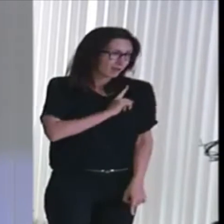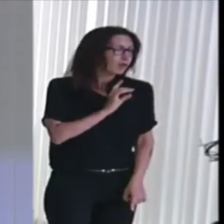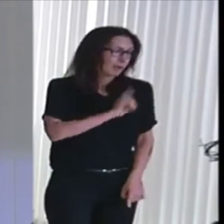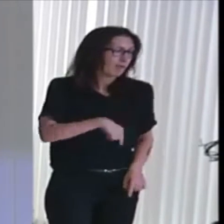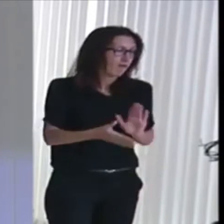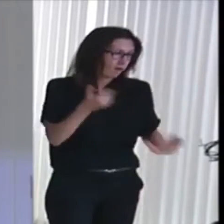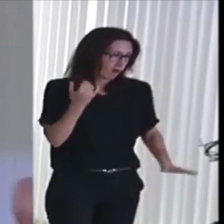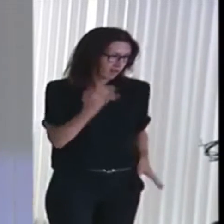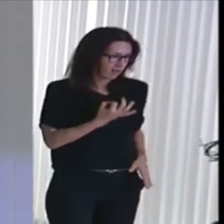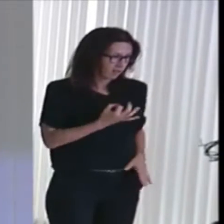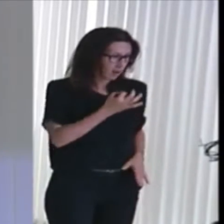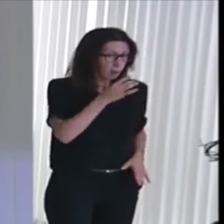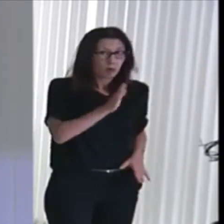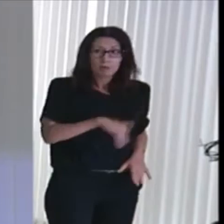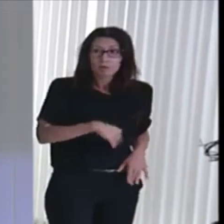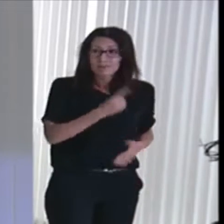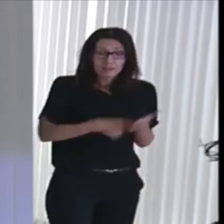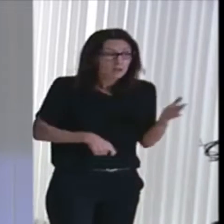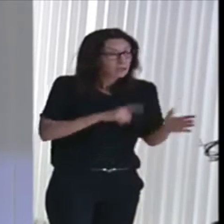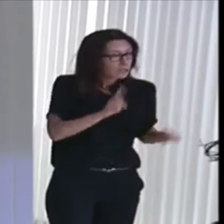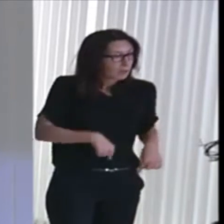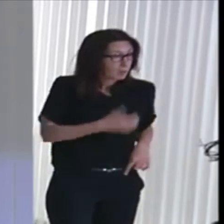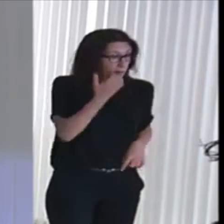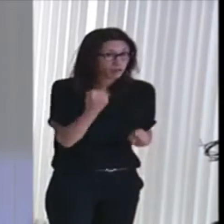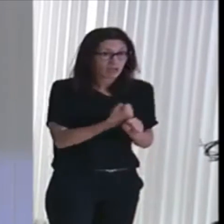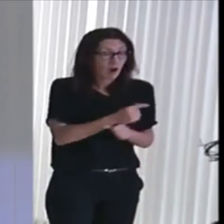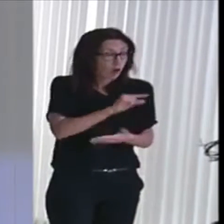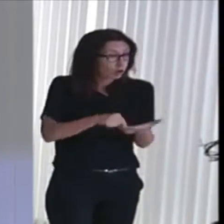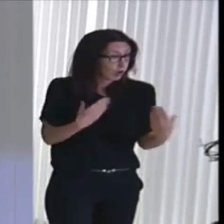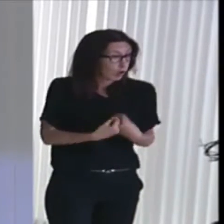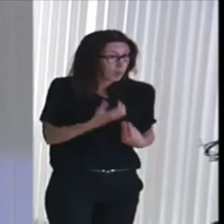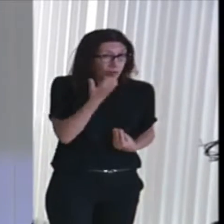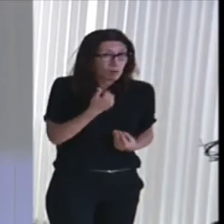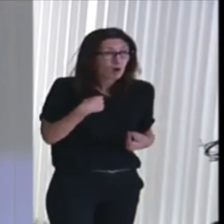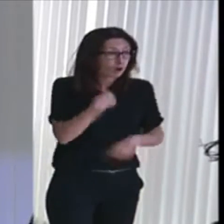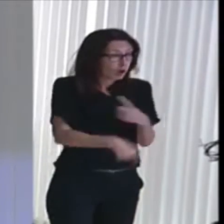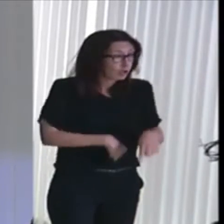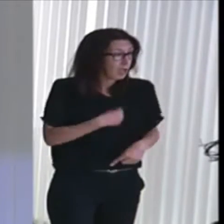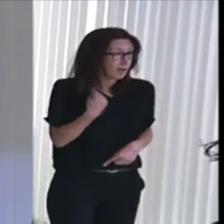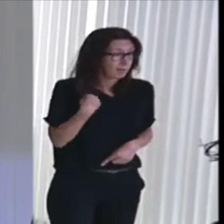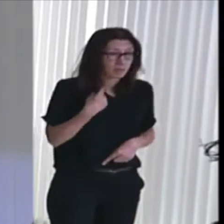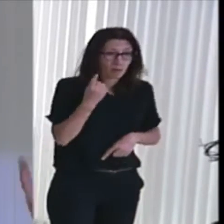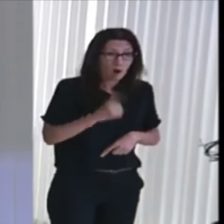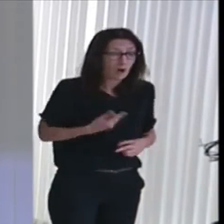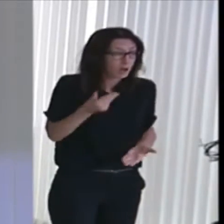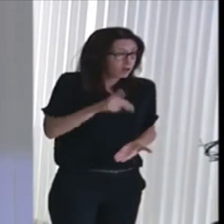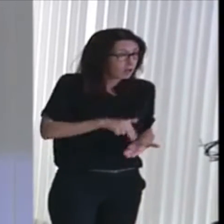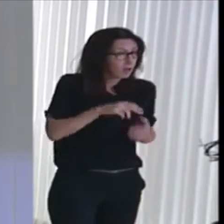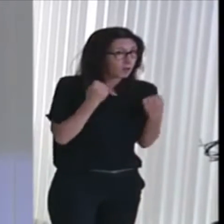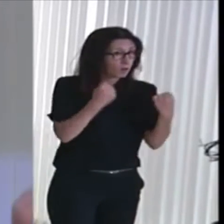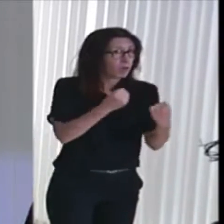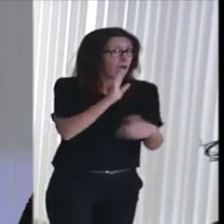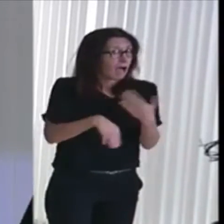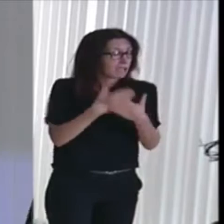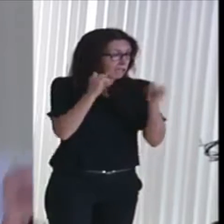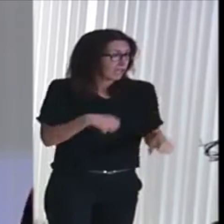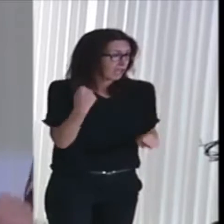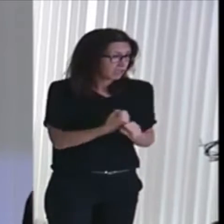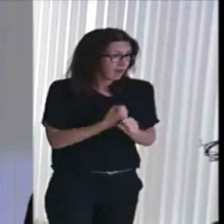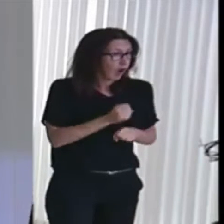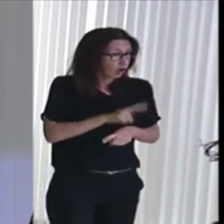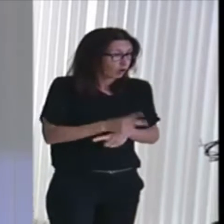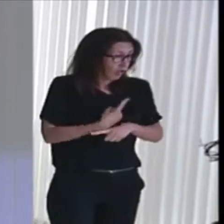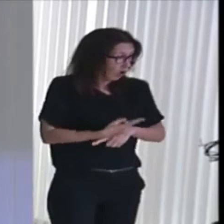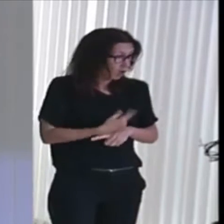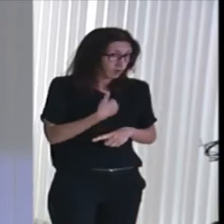verdad. Pero para mí es igual de duro también una persona que trabaja por cuenta ajena y se tiene que levantar cada día a la misma hora para llegar a un trabajo y conducir. O sea que todo, yo no